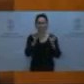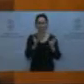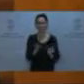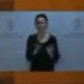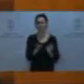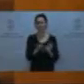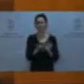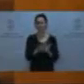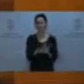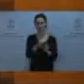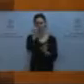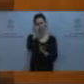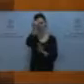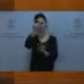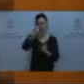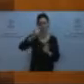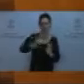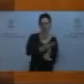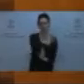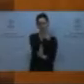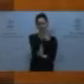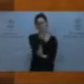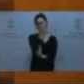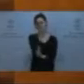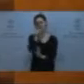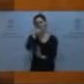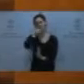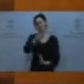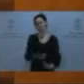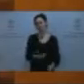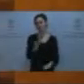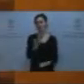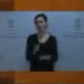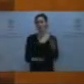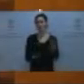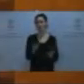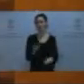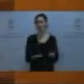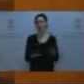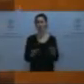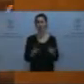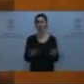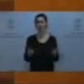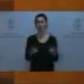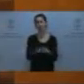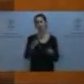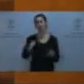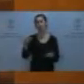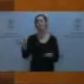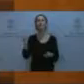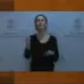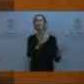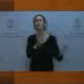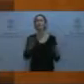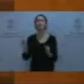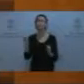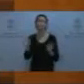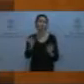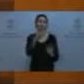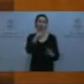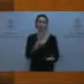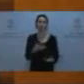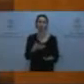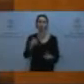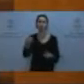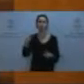una ideología caduca, obsoleta y rancia, seguramente comparable a algún contemporáneo como Chávez, que en paz descanse, o Maduro, y también